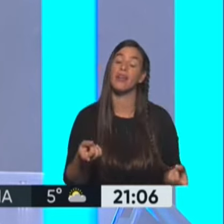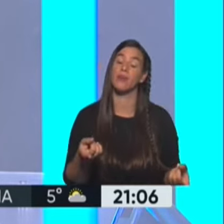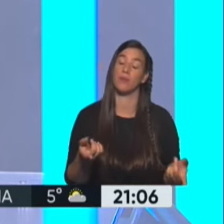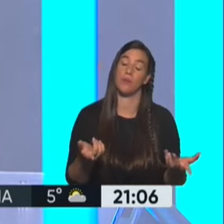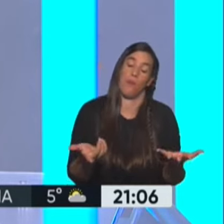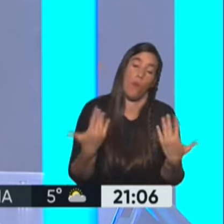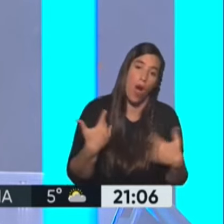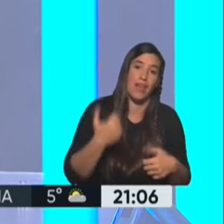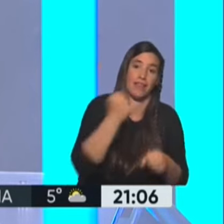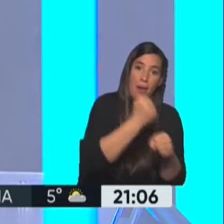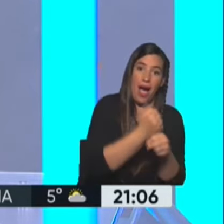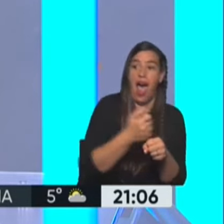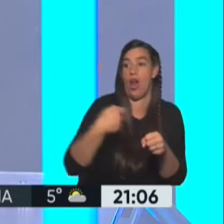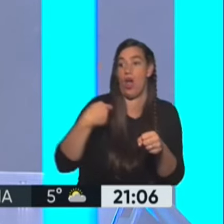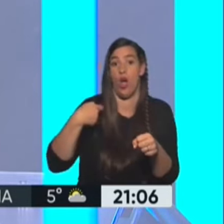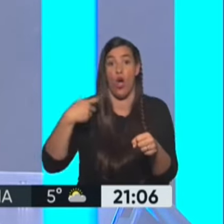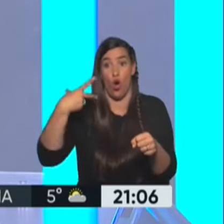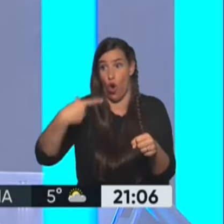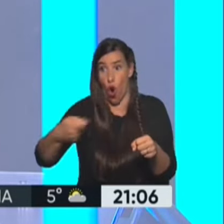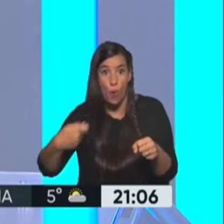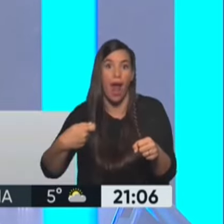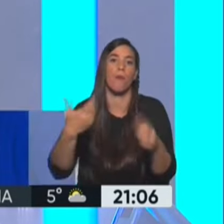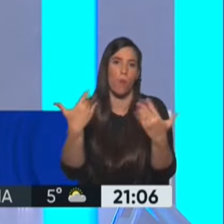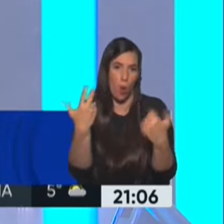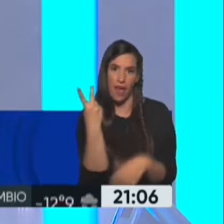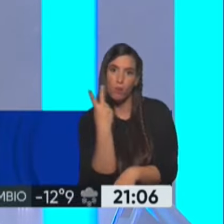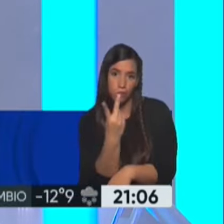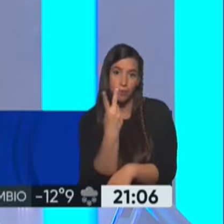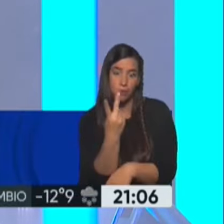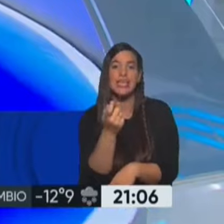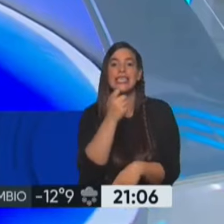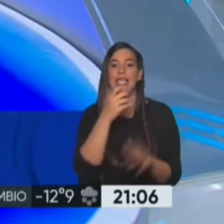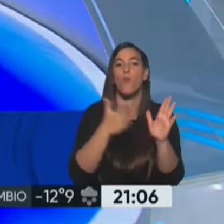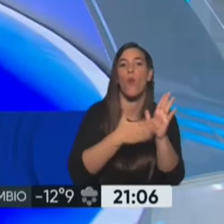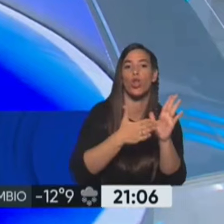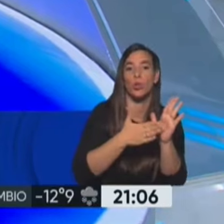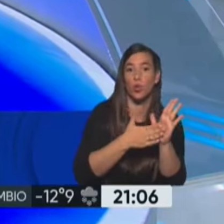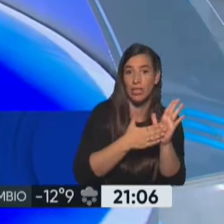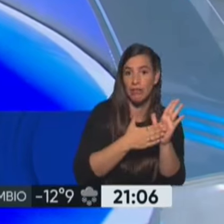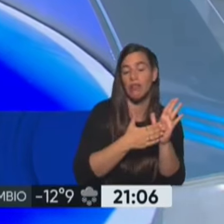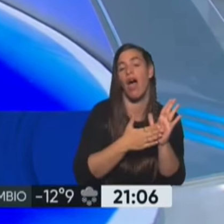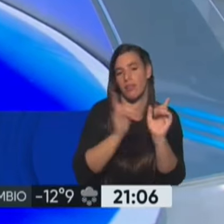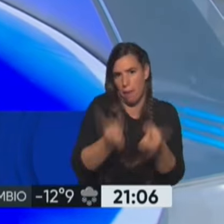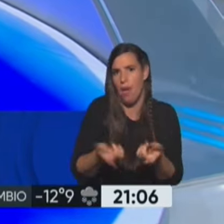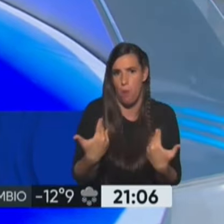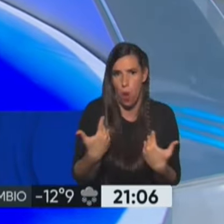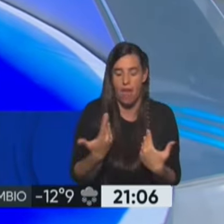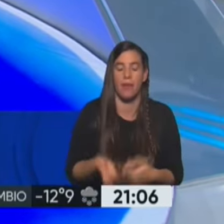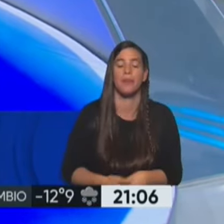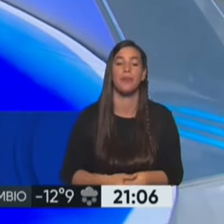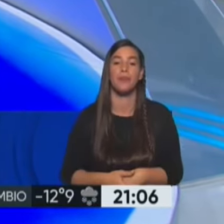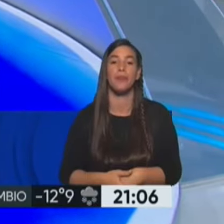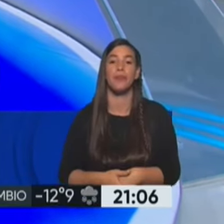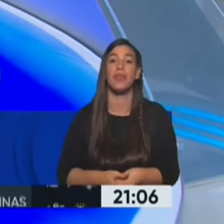en relación de dependencia, si la persona es monotributista o autónoma, sí, y no debe percibir